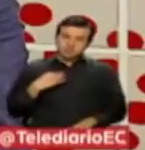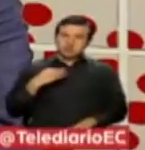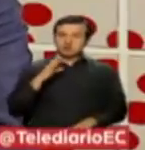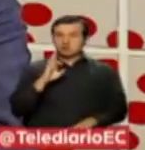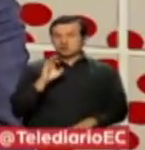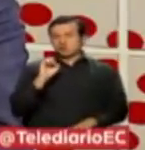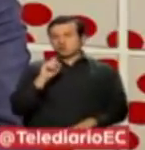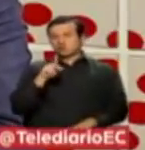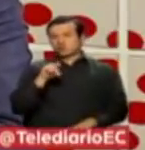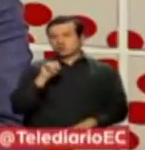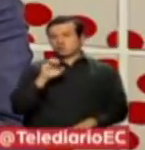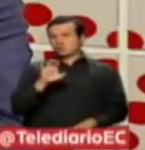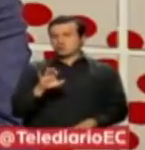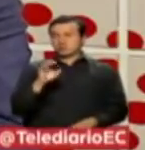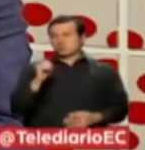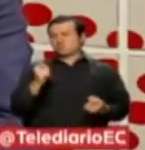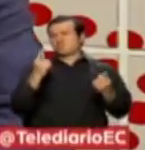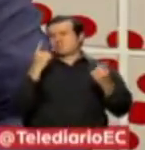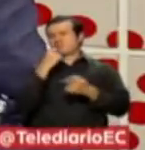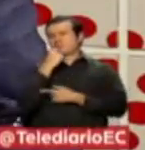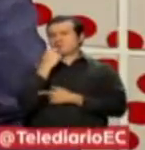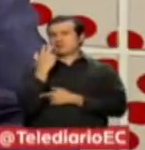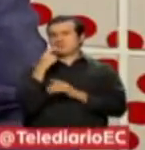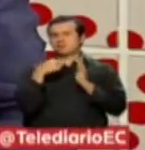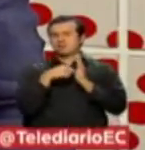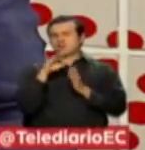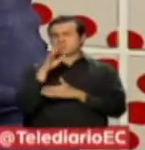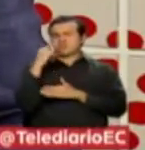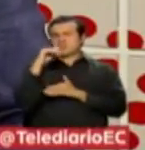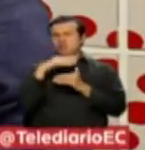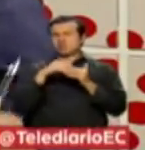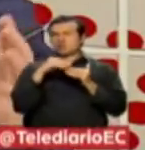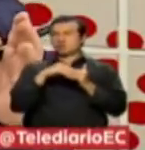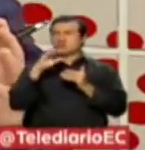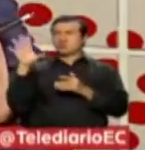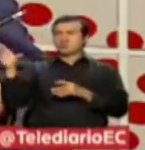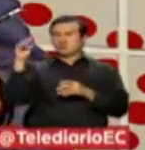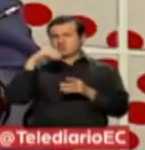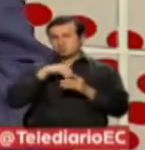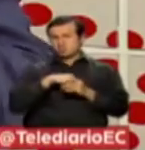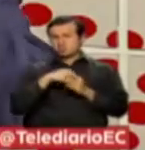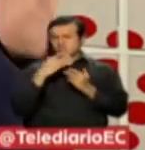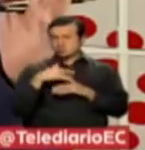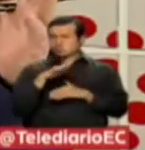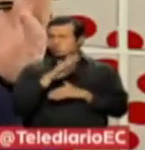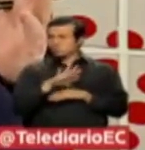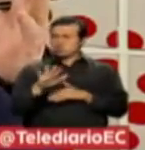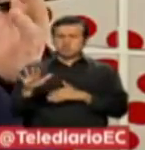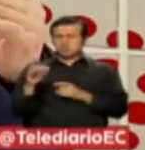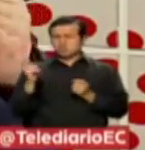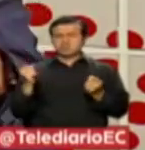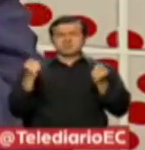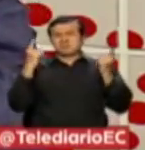Topic de traer 13.5 millones de dólares, habiendo